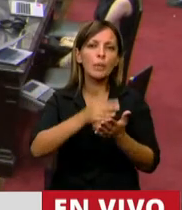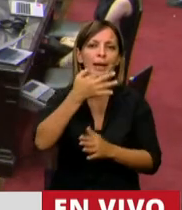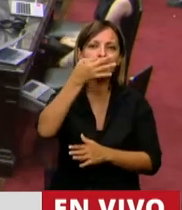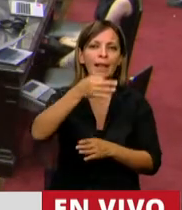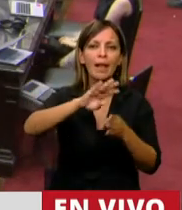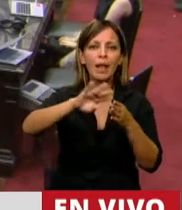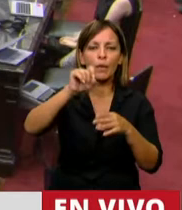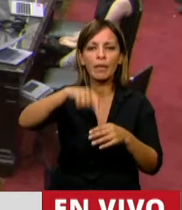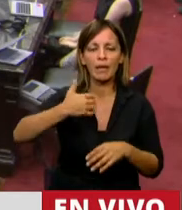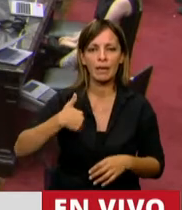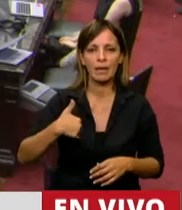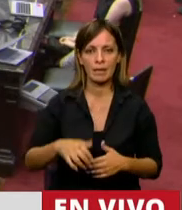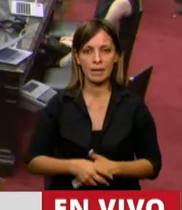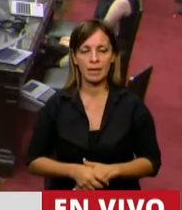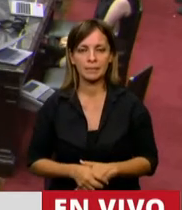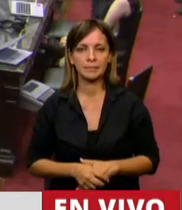de la deuda en nuestro país.